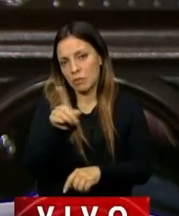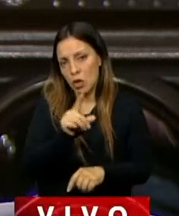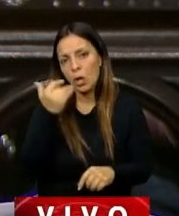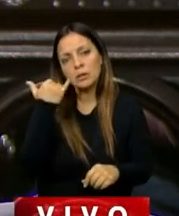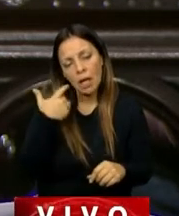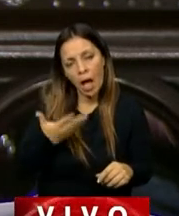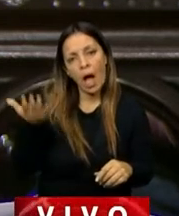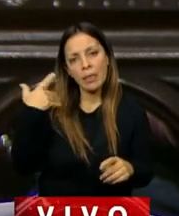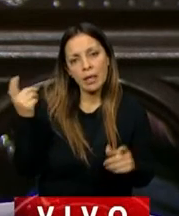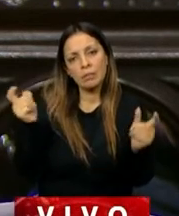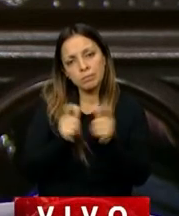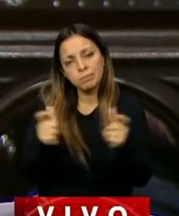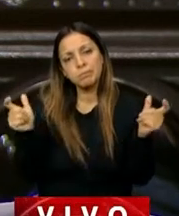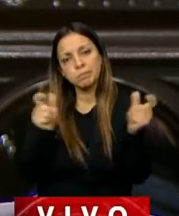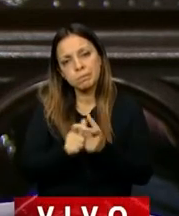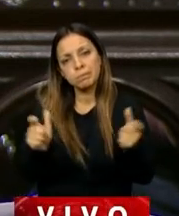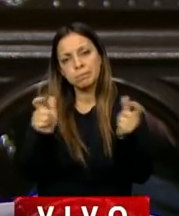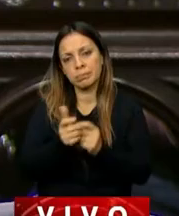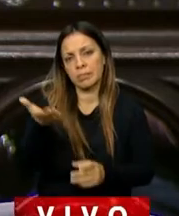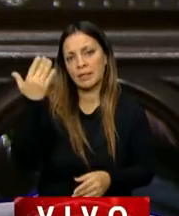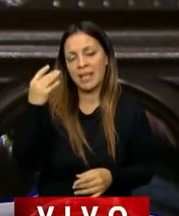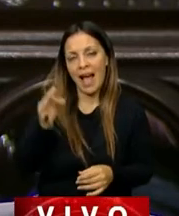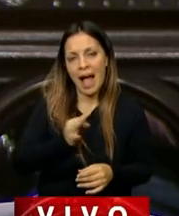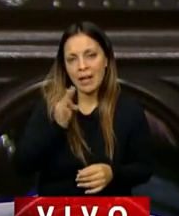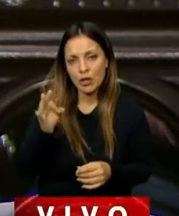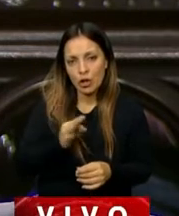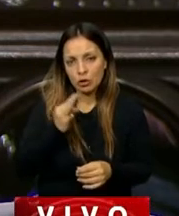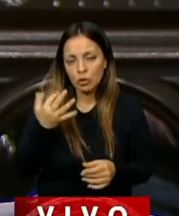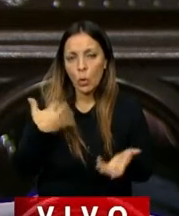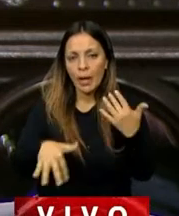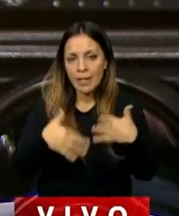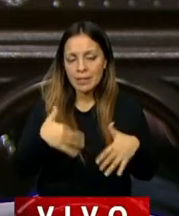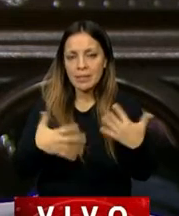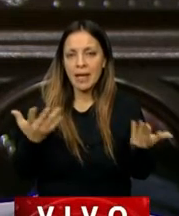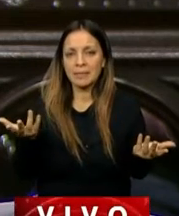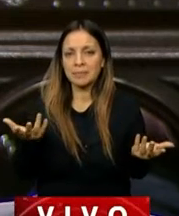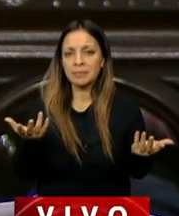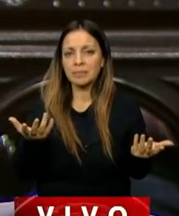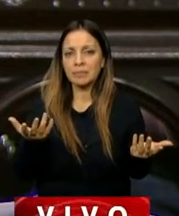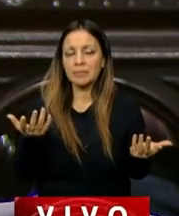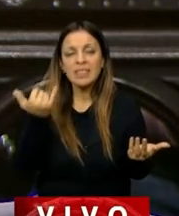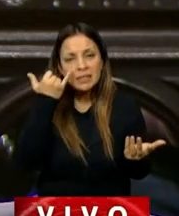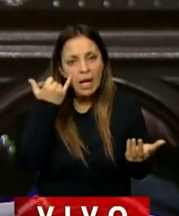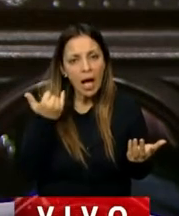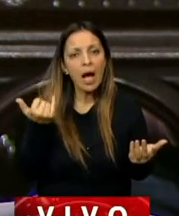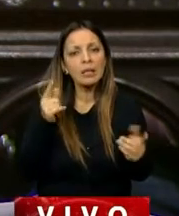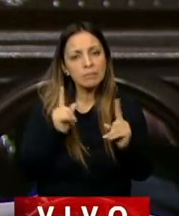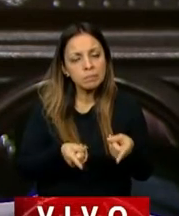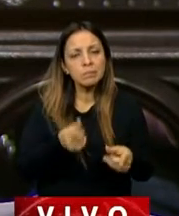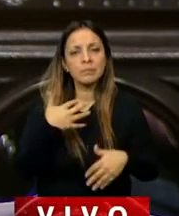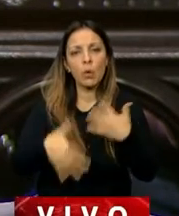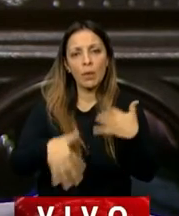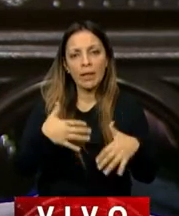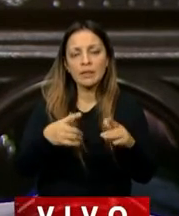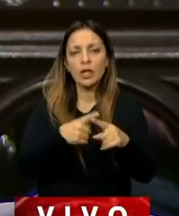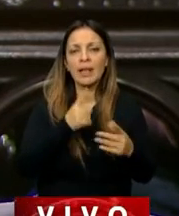viene discutiendo hace años. La urgencia también estuvo manifestada en su inclusión